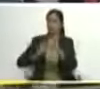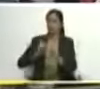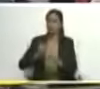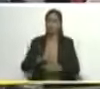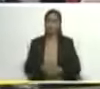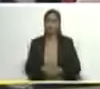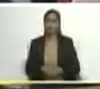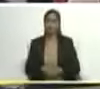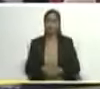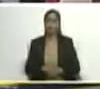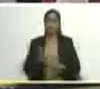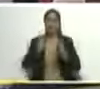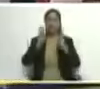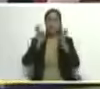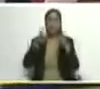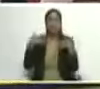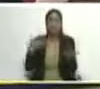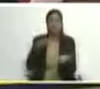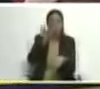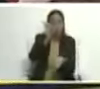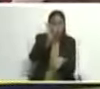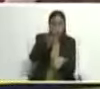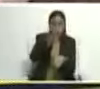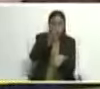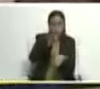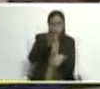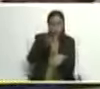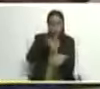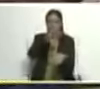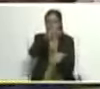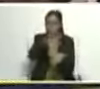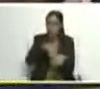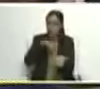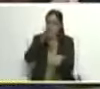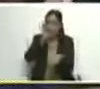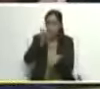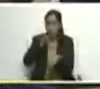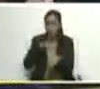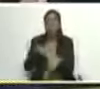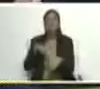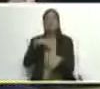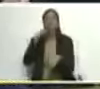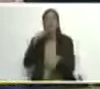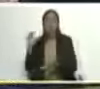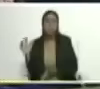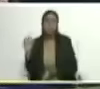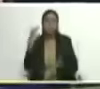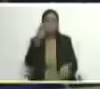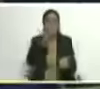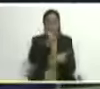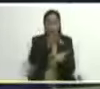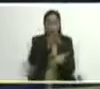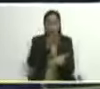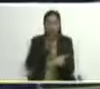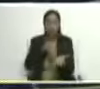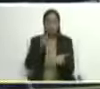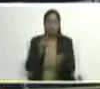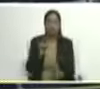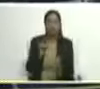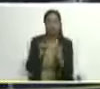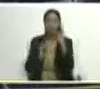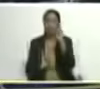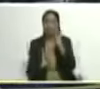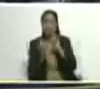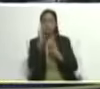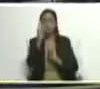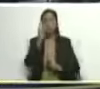El tema de la semilla orgánica, suficientes semillas orgánicas para la plantación de nuestras tierras